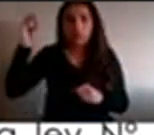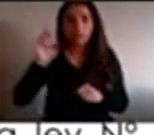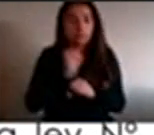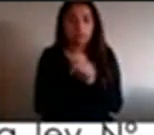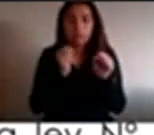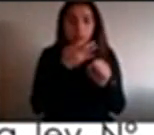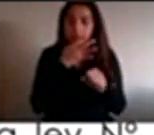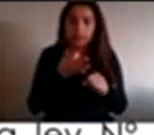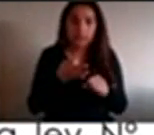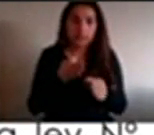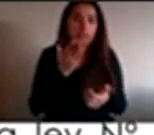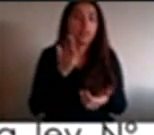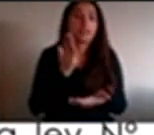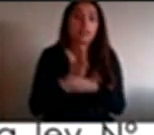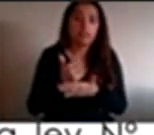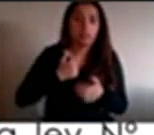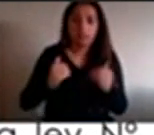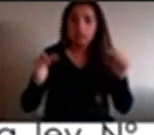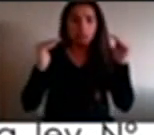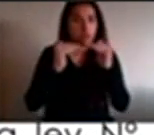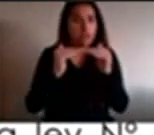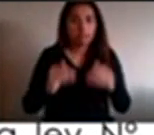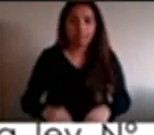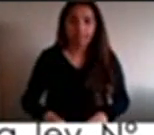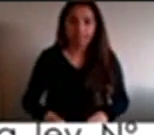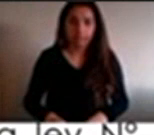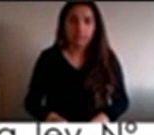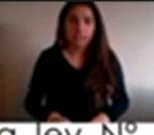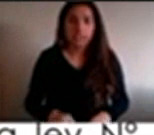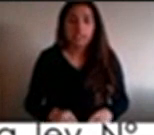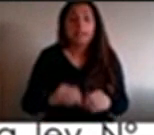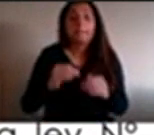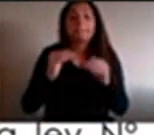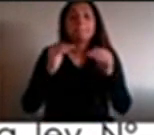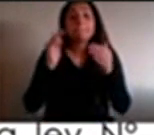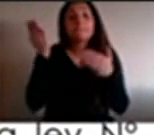siguiente. Bueno, y como bien señalaba el subsecretario del Trabajo,